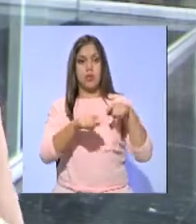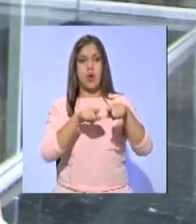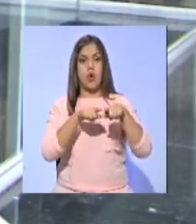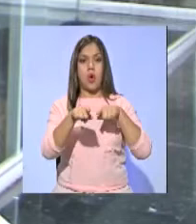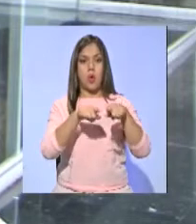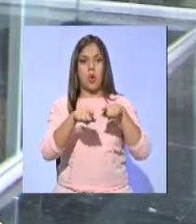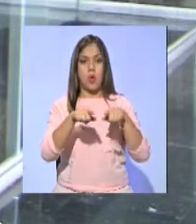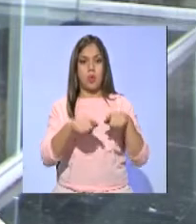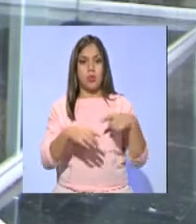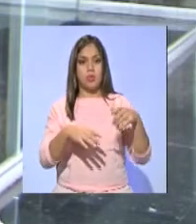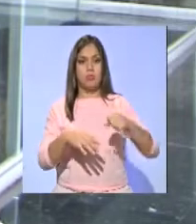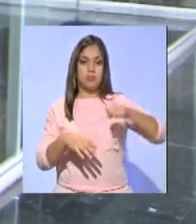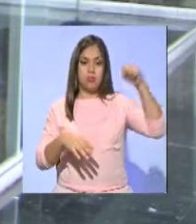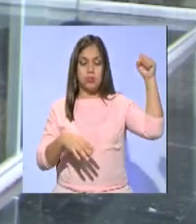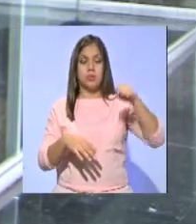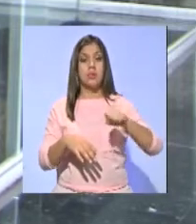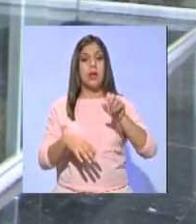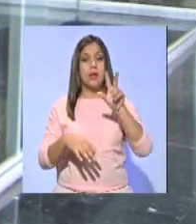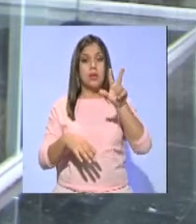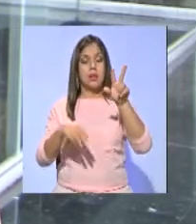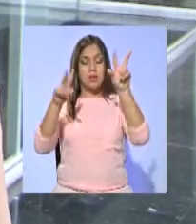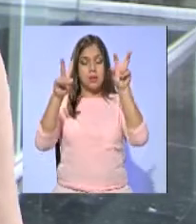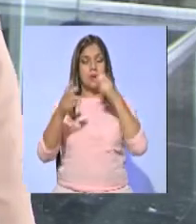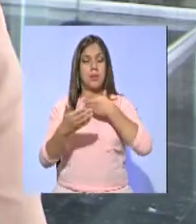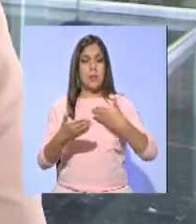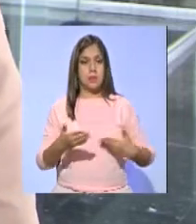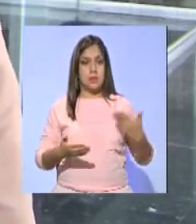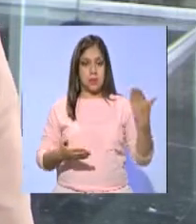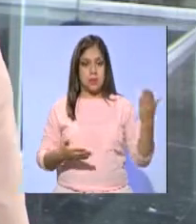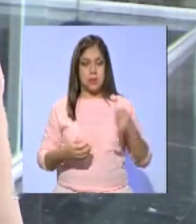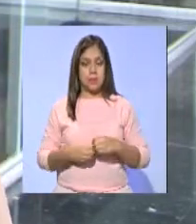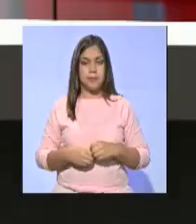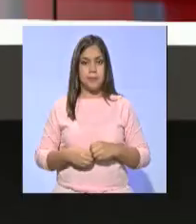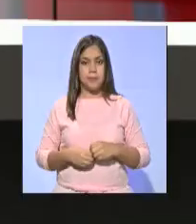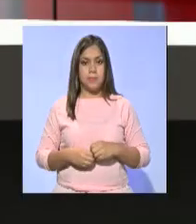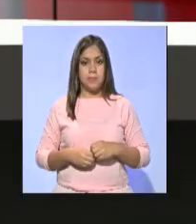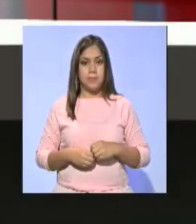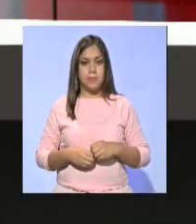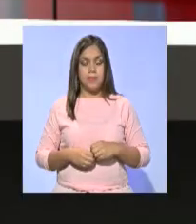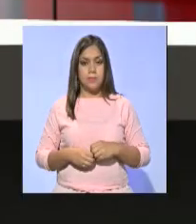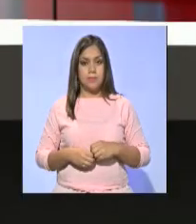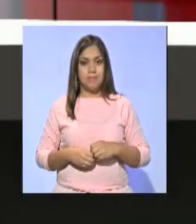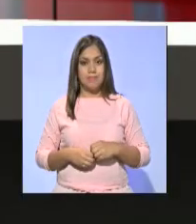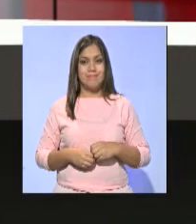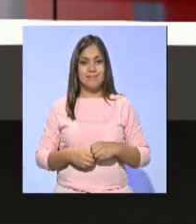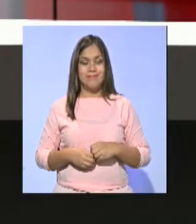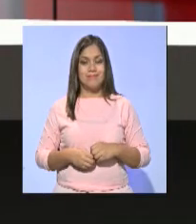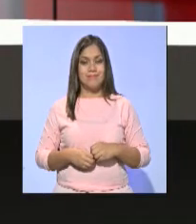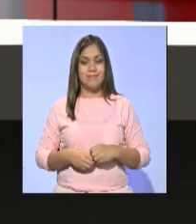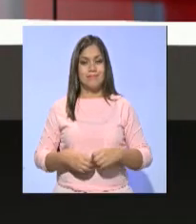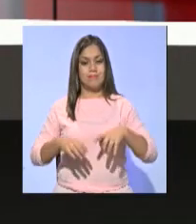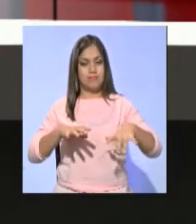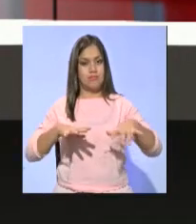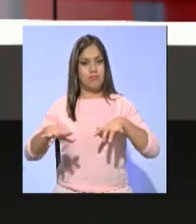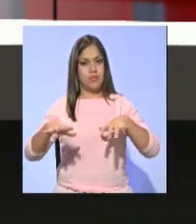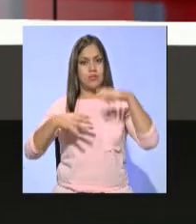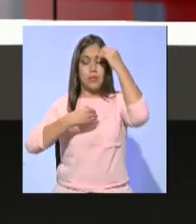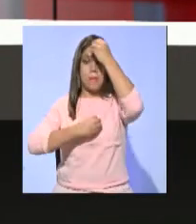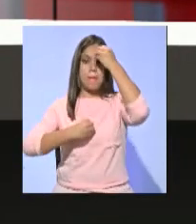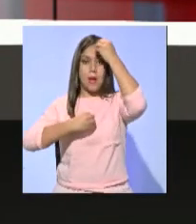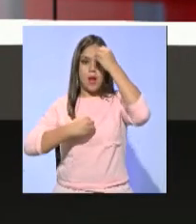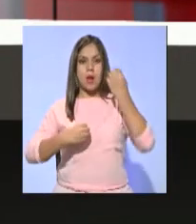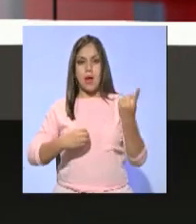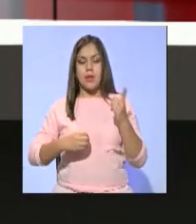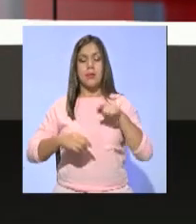oposición y méritos, 3 por parte del presidente de la República. Actúa con Valores es un concurso que busca